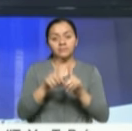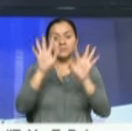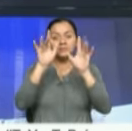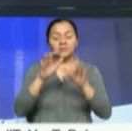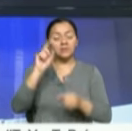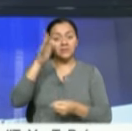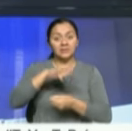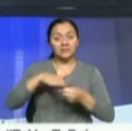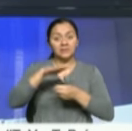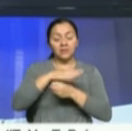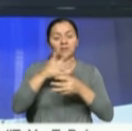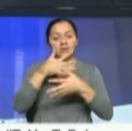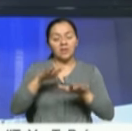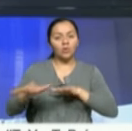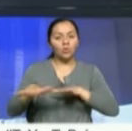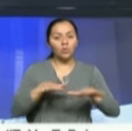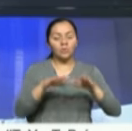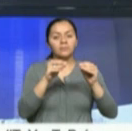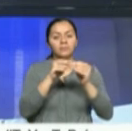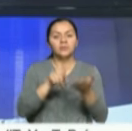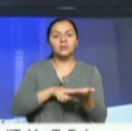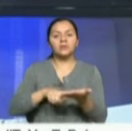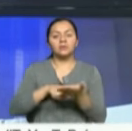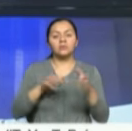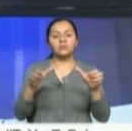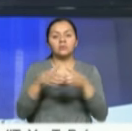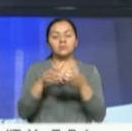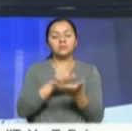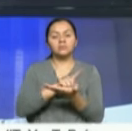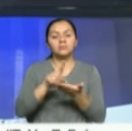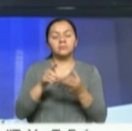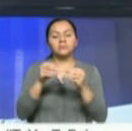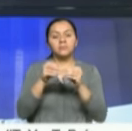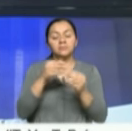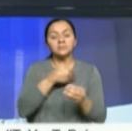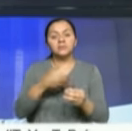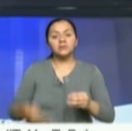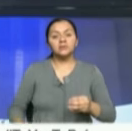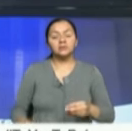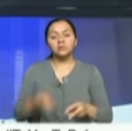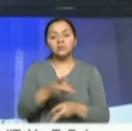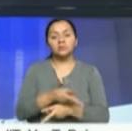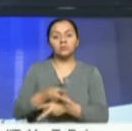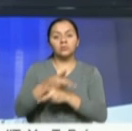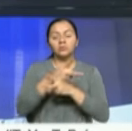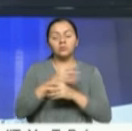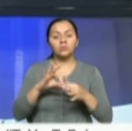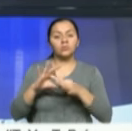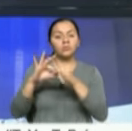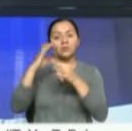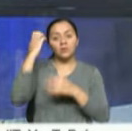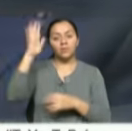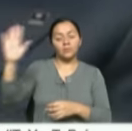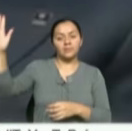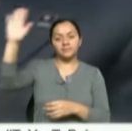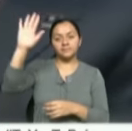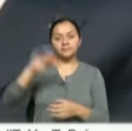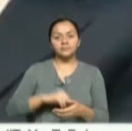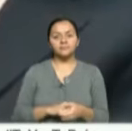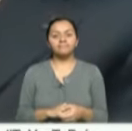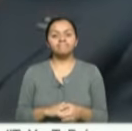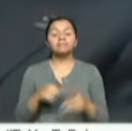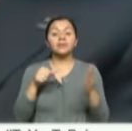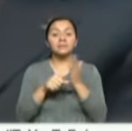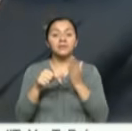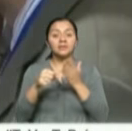de Estado, se está coordinando una reunión en esta semana con el presidente del Consejo de la Unión Europea. El